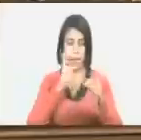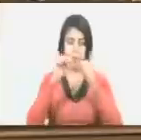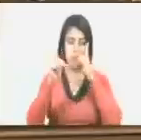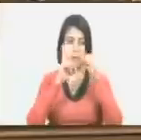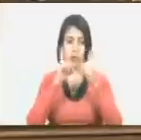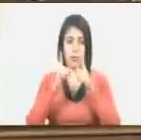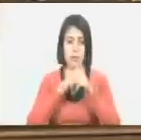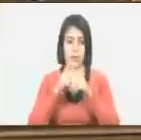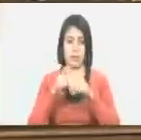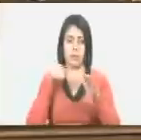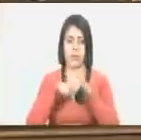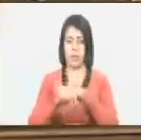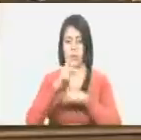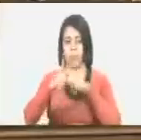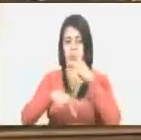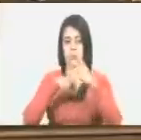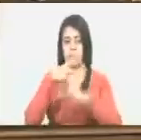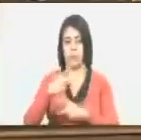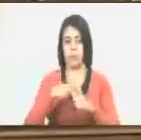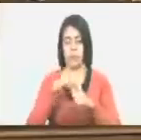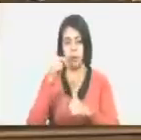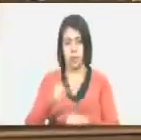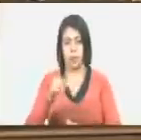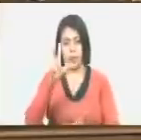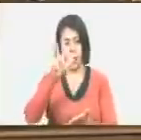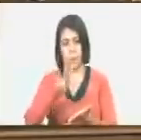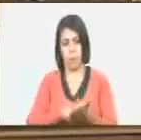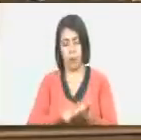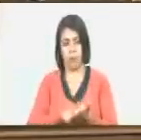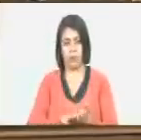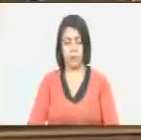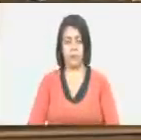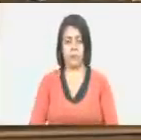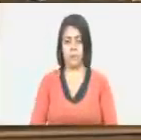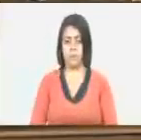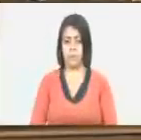discusión dentro del proceso deberán ser aprobados,